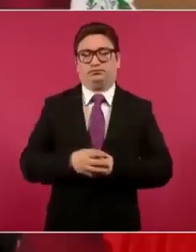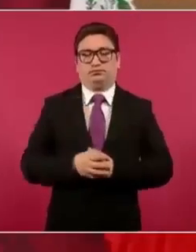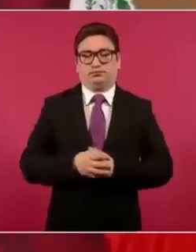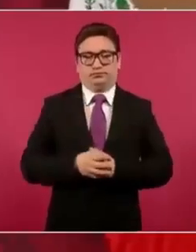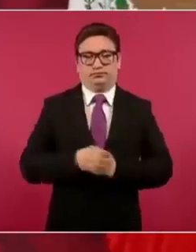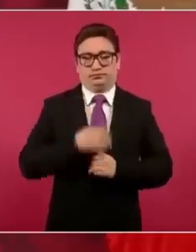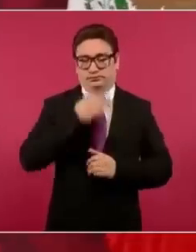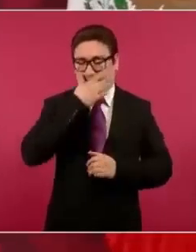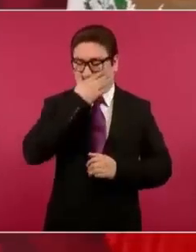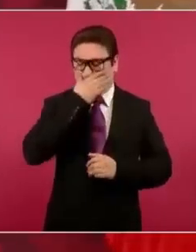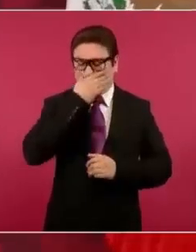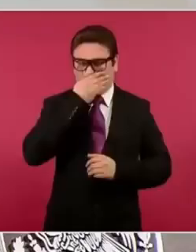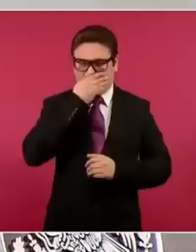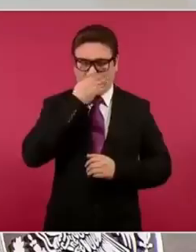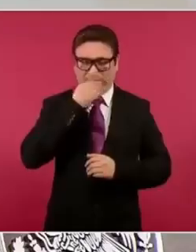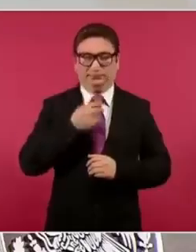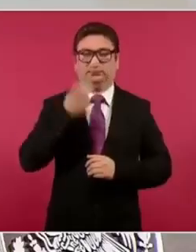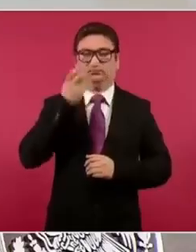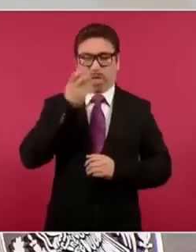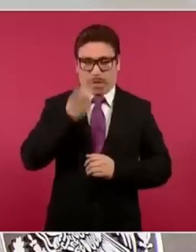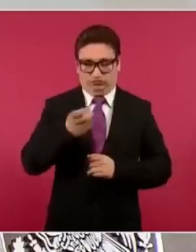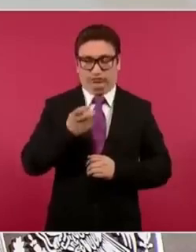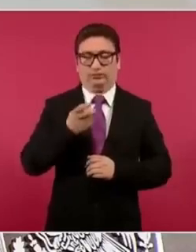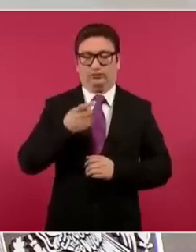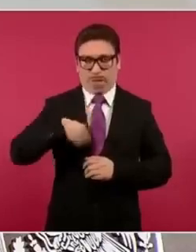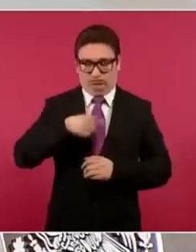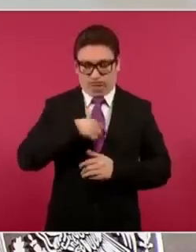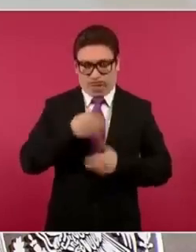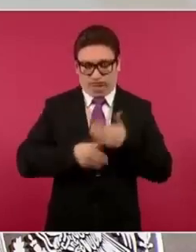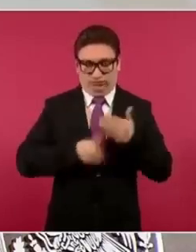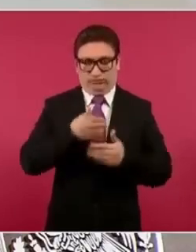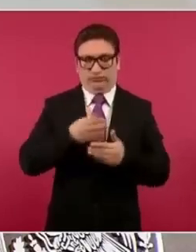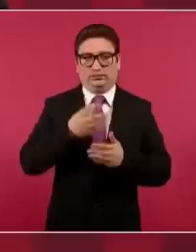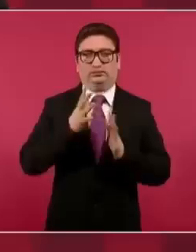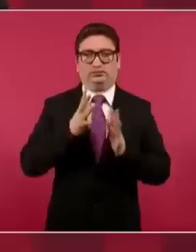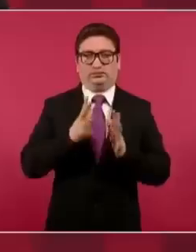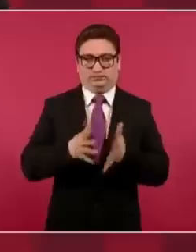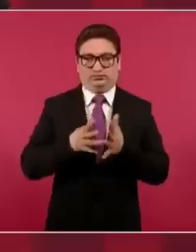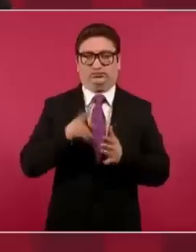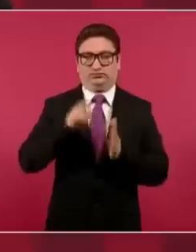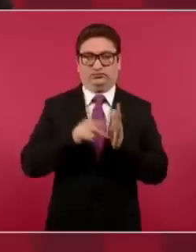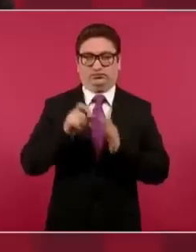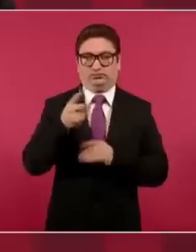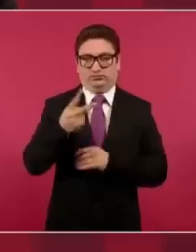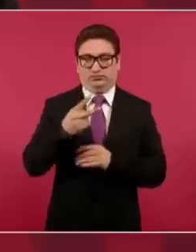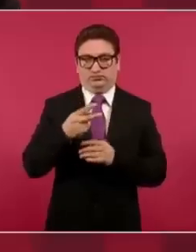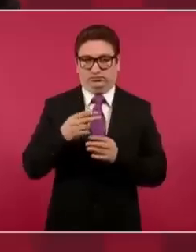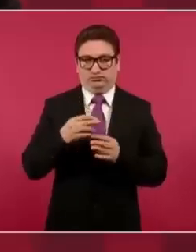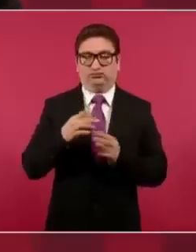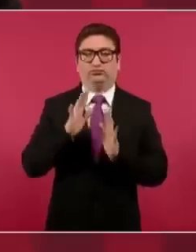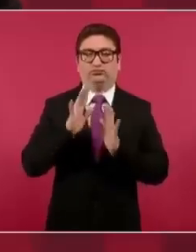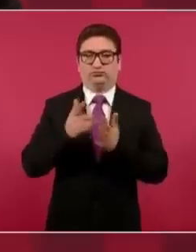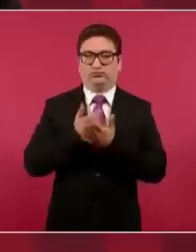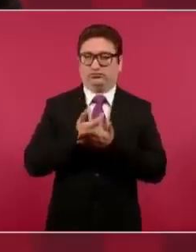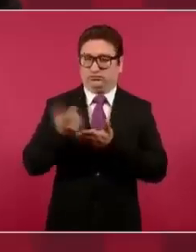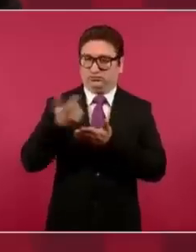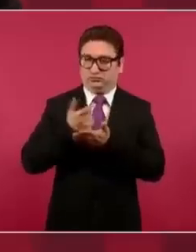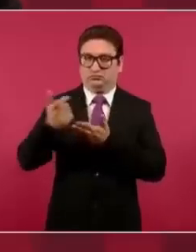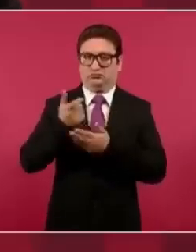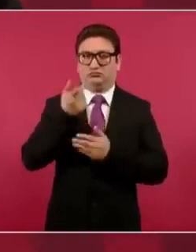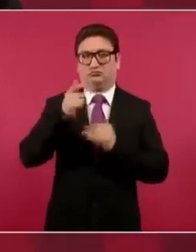y en eso estamos. Ya este año hubo un aumento al